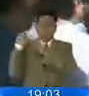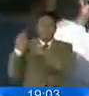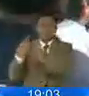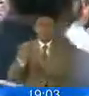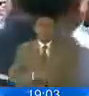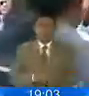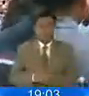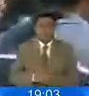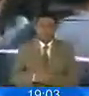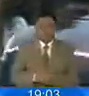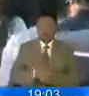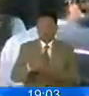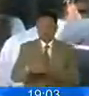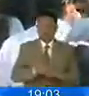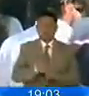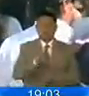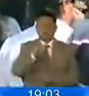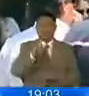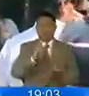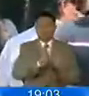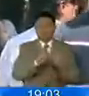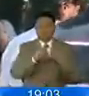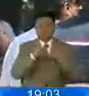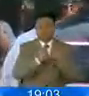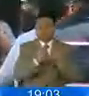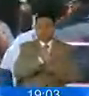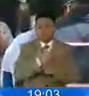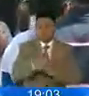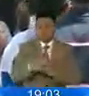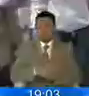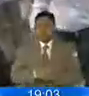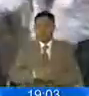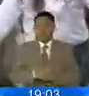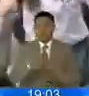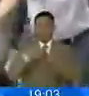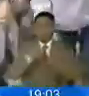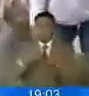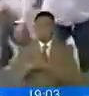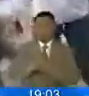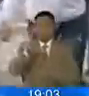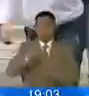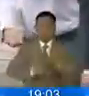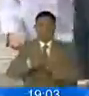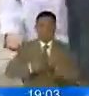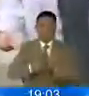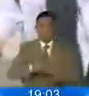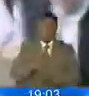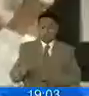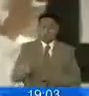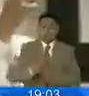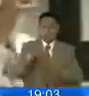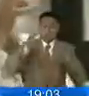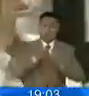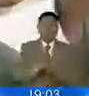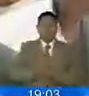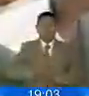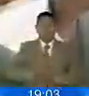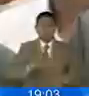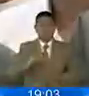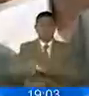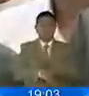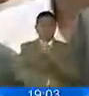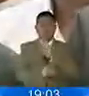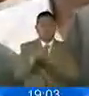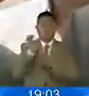que Salgado solicitó que se convoque al candidato a rendir su versión por los casos de corrupción en Petroecuador. Hoy